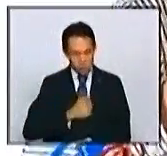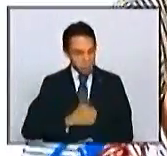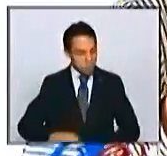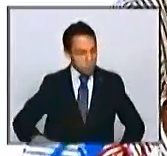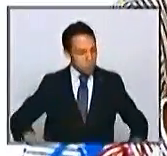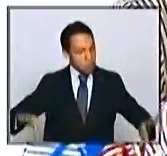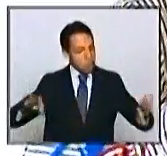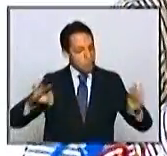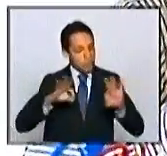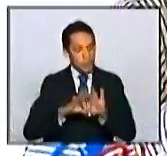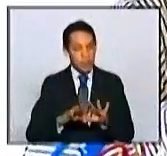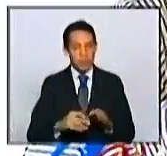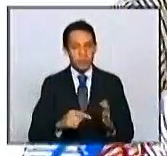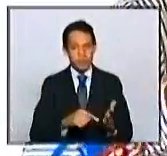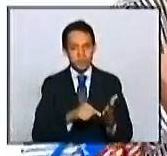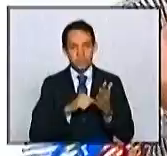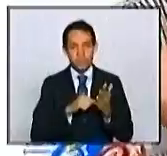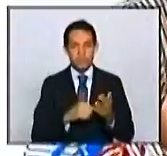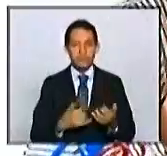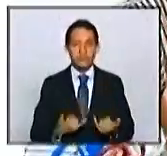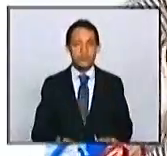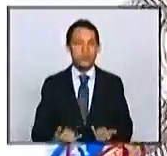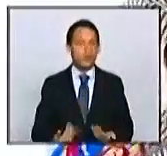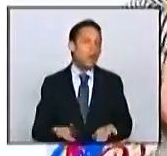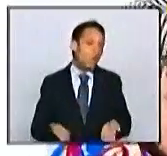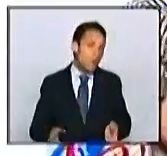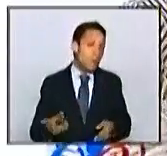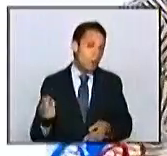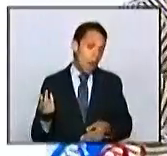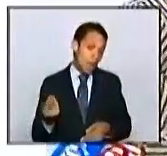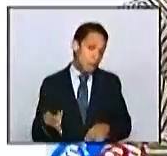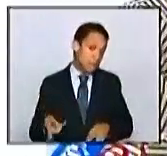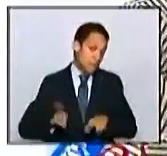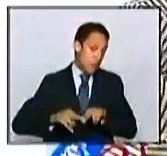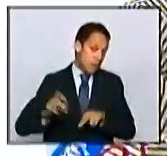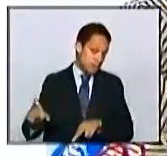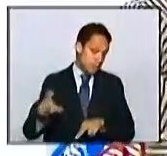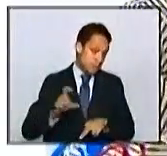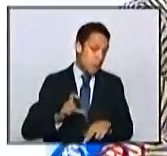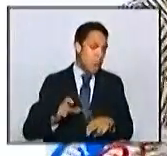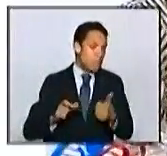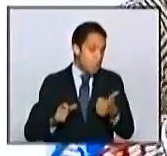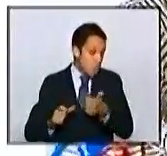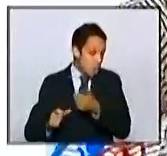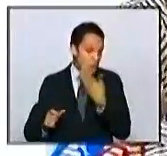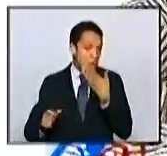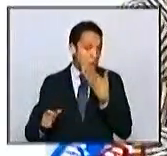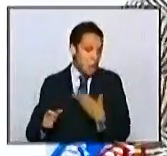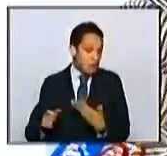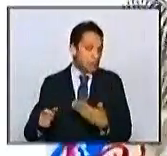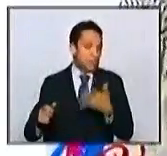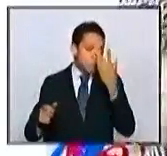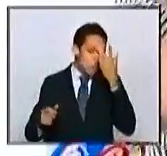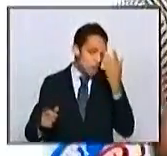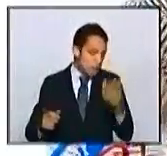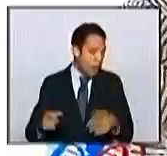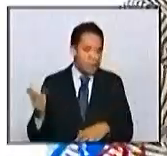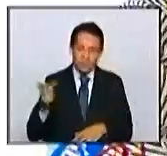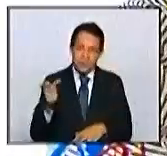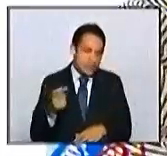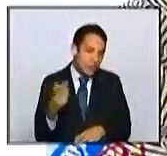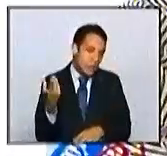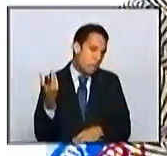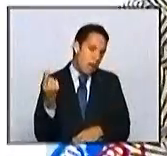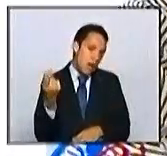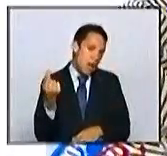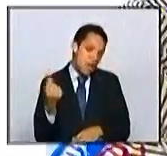Que eso está mediado por una bonificación o por un sueldo, claro que sí, porque todos pues, se necesitan